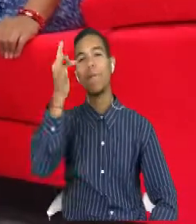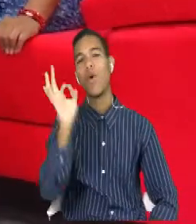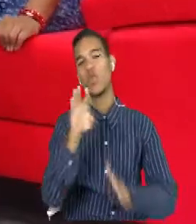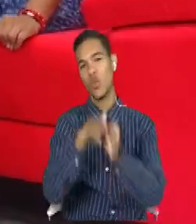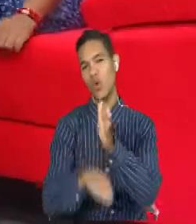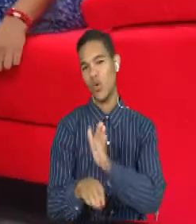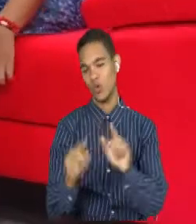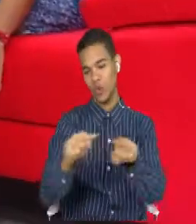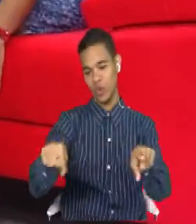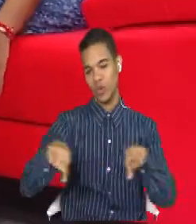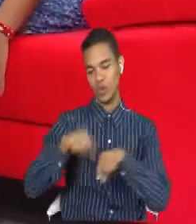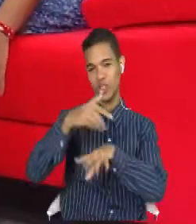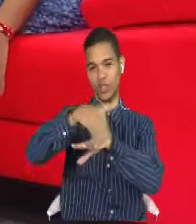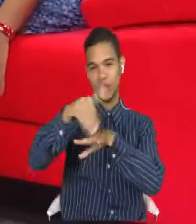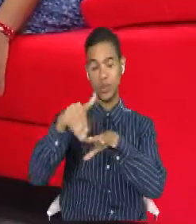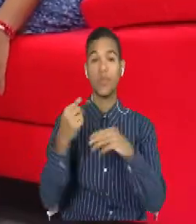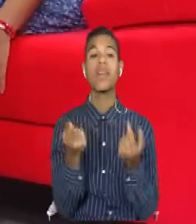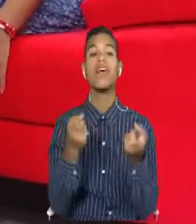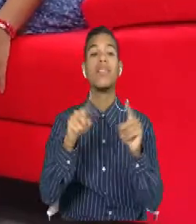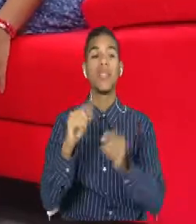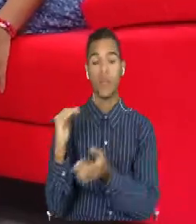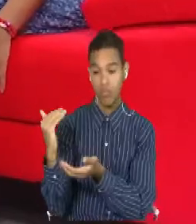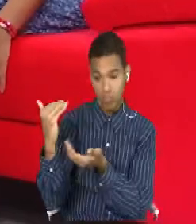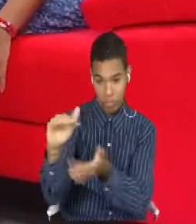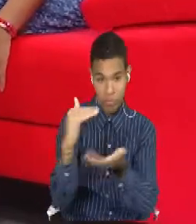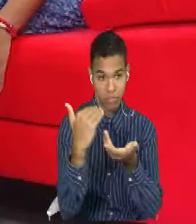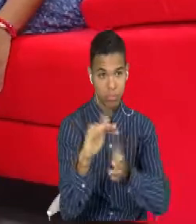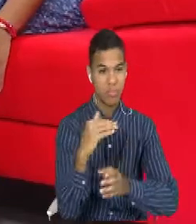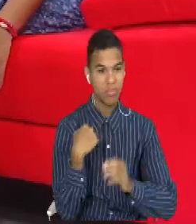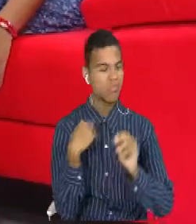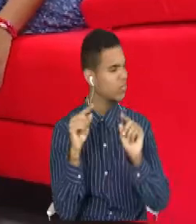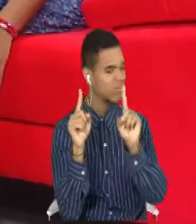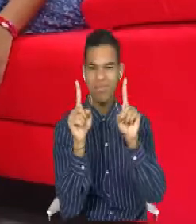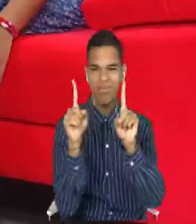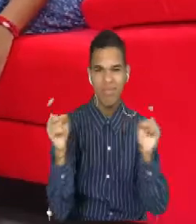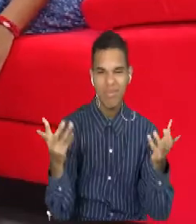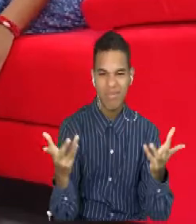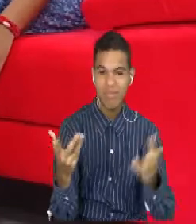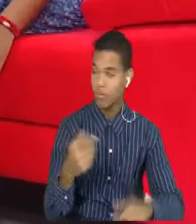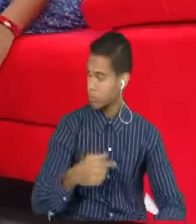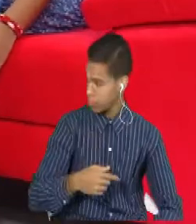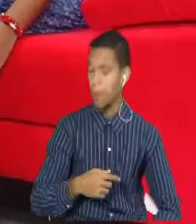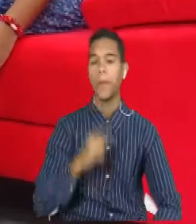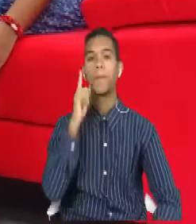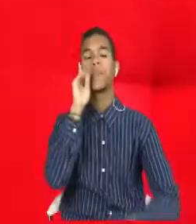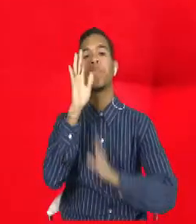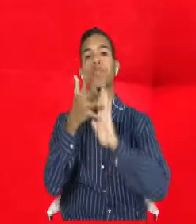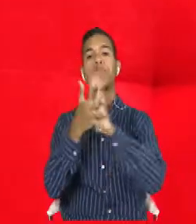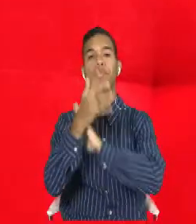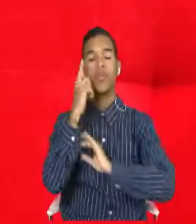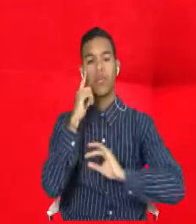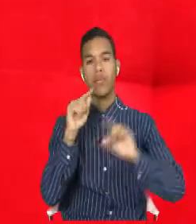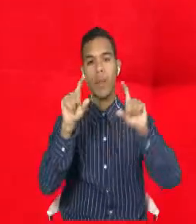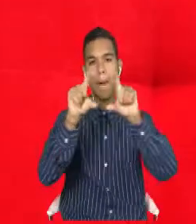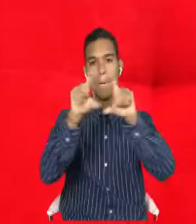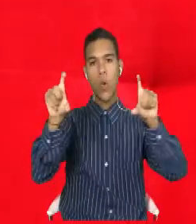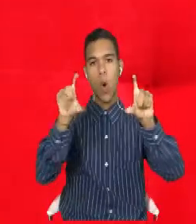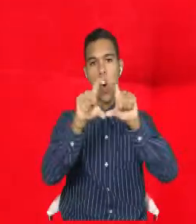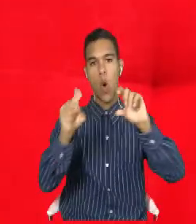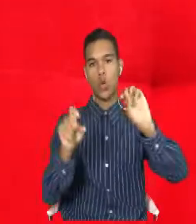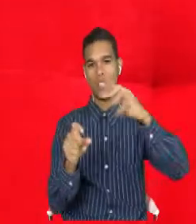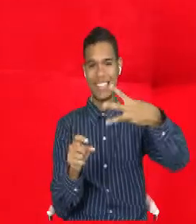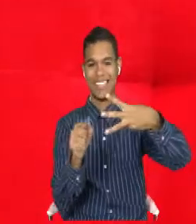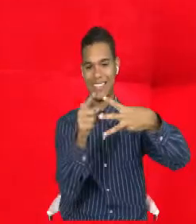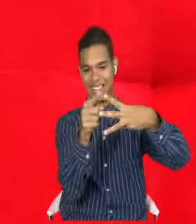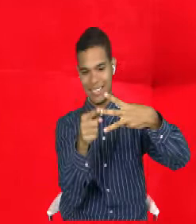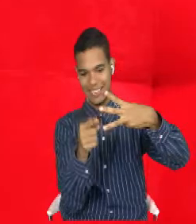Ángela, tenemos un regalo también para nuestros televidentes, contémosles de qué se trata. Claro, tenemos, tenemos tres bonos que van a estar...